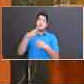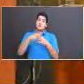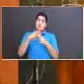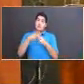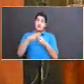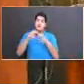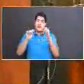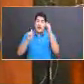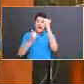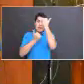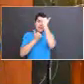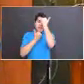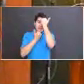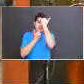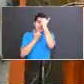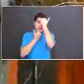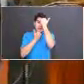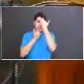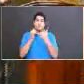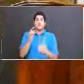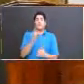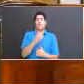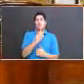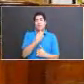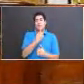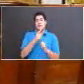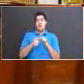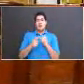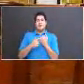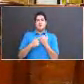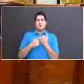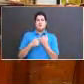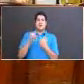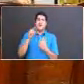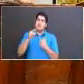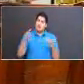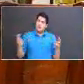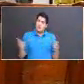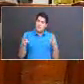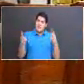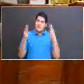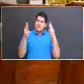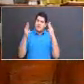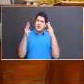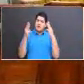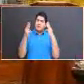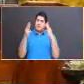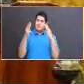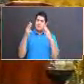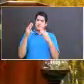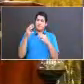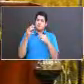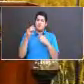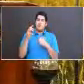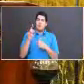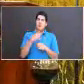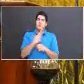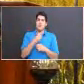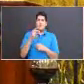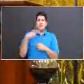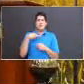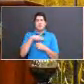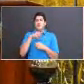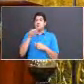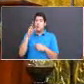arrepentimiento. Entonces, lo primero que nos sucede, y eso es un milagro, lo primero que nos sucede es que ya no percibimos